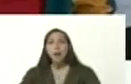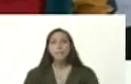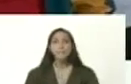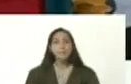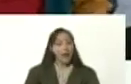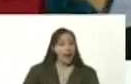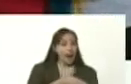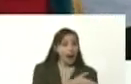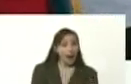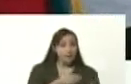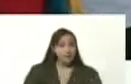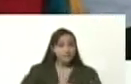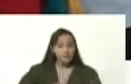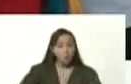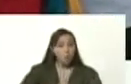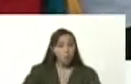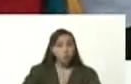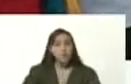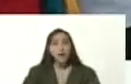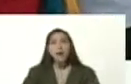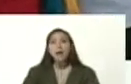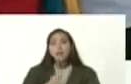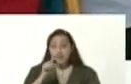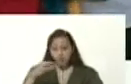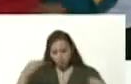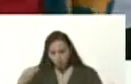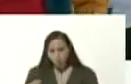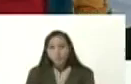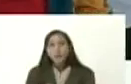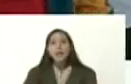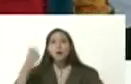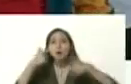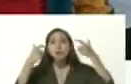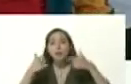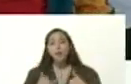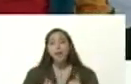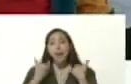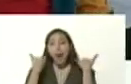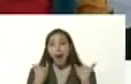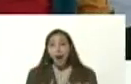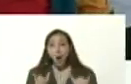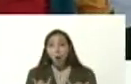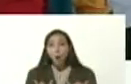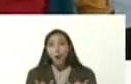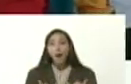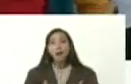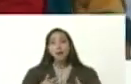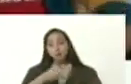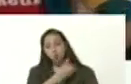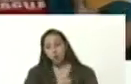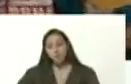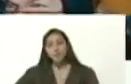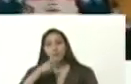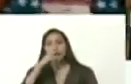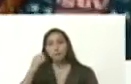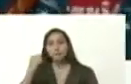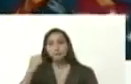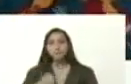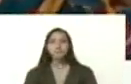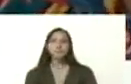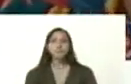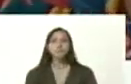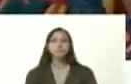comandante Chávez y ahora con el hermano presidente Nicolás Maduro. Hoy día, pasado todos